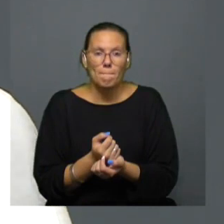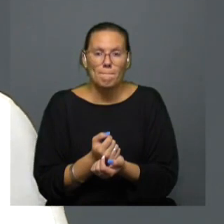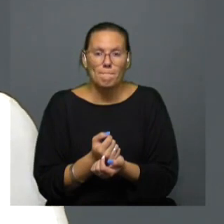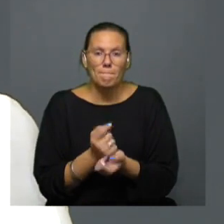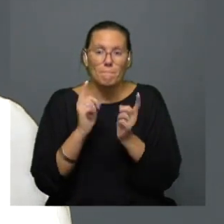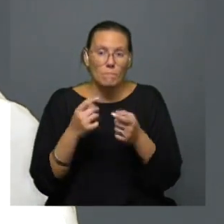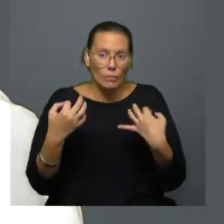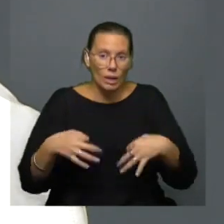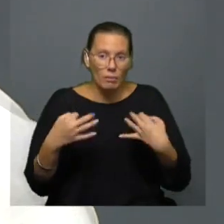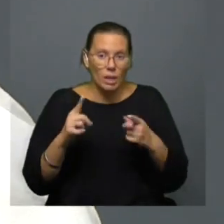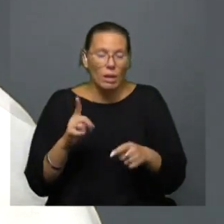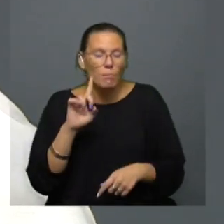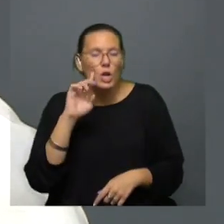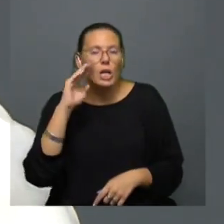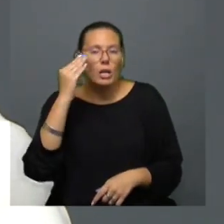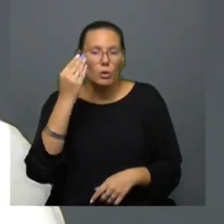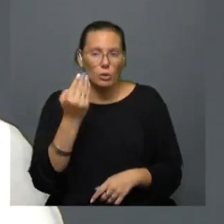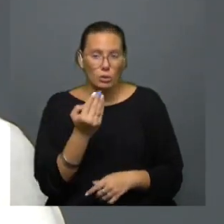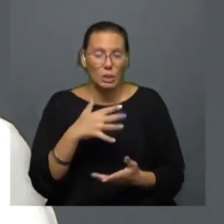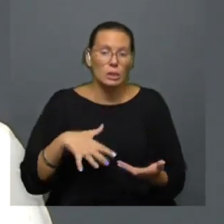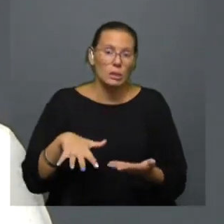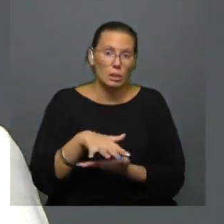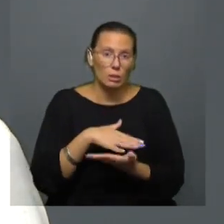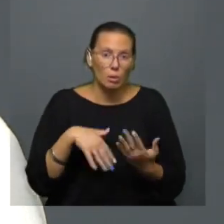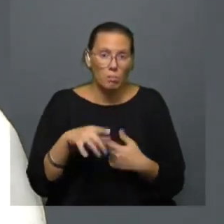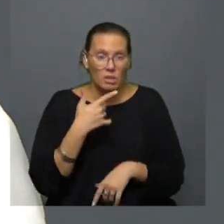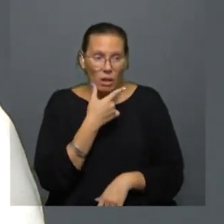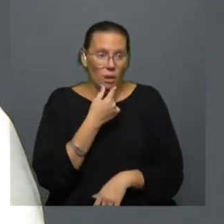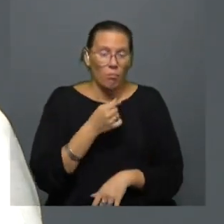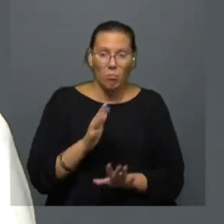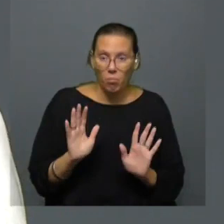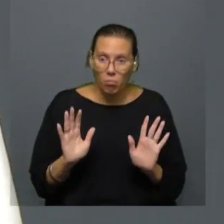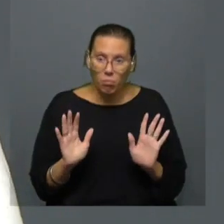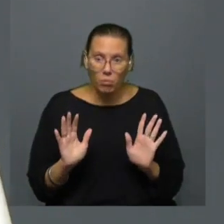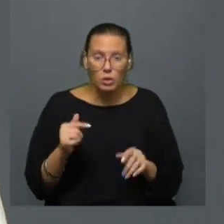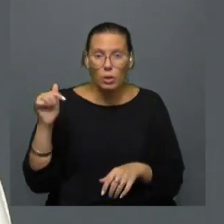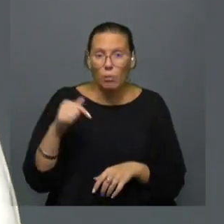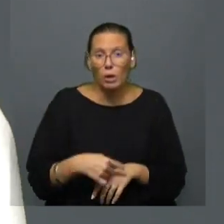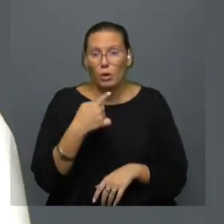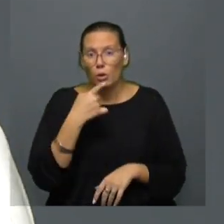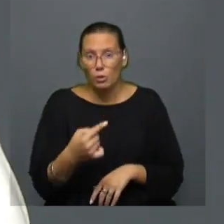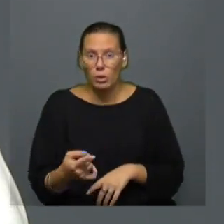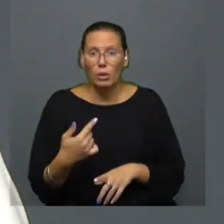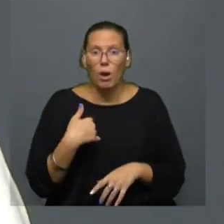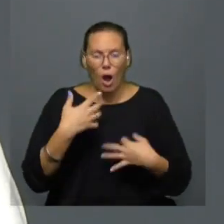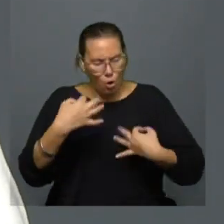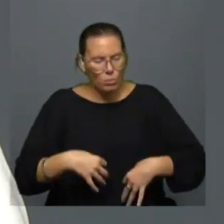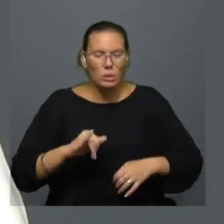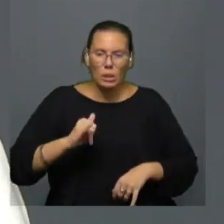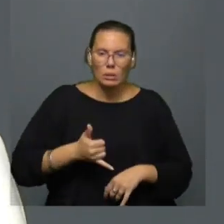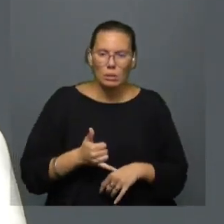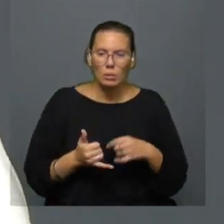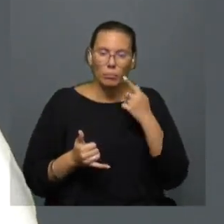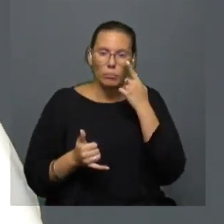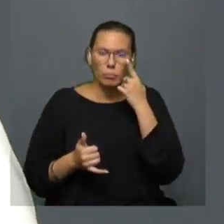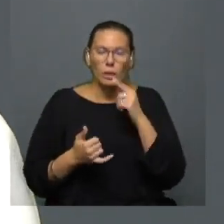es cierto, hay que reconocer esa situación que parece sencilla, ¿no? Porque yo vengo acá, lo digo, estoy convencida, por